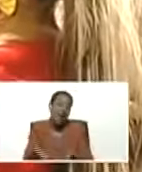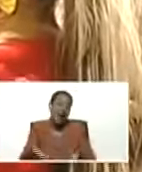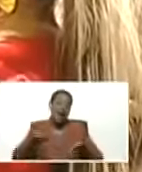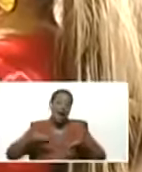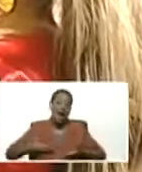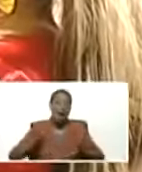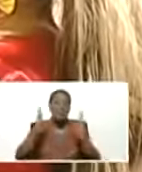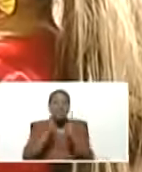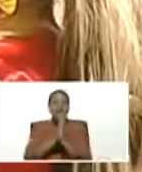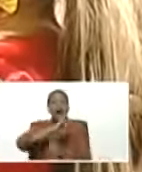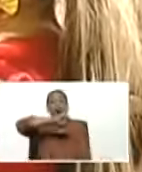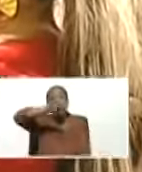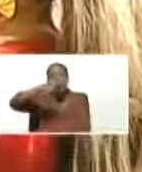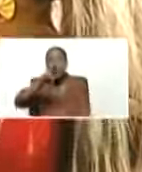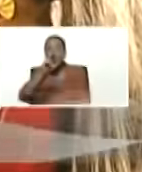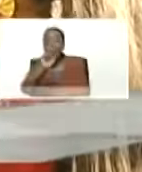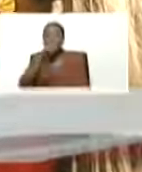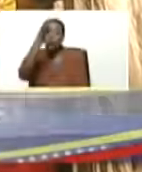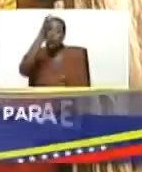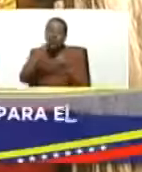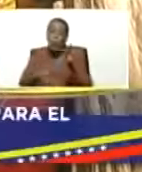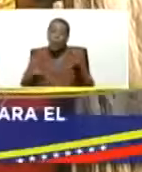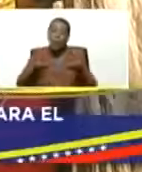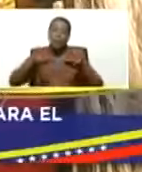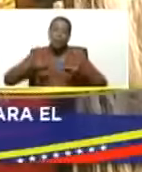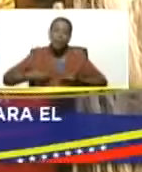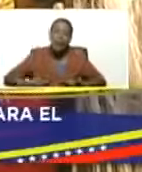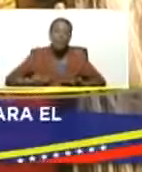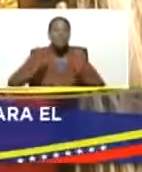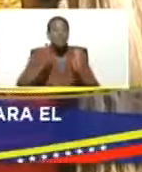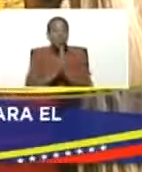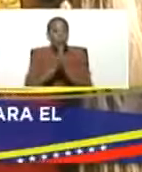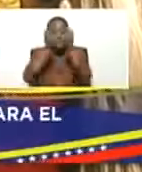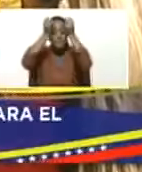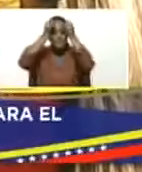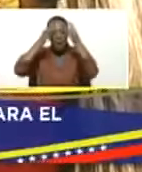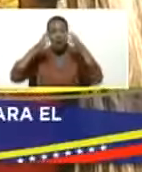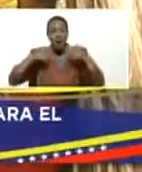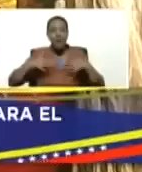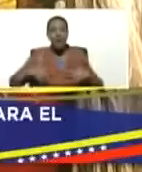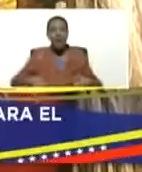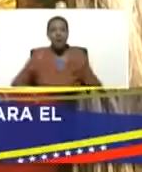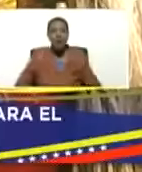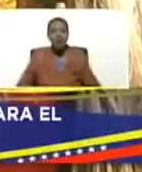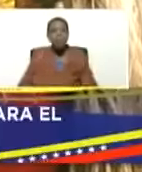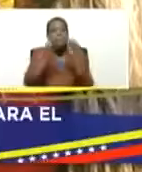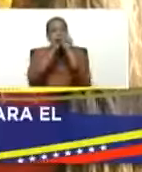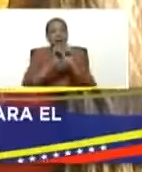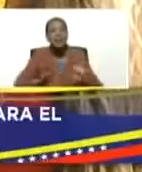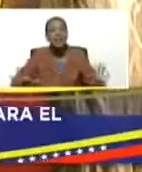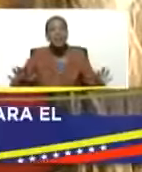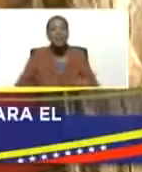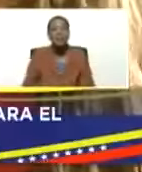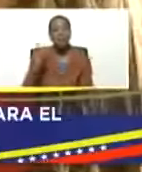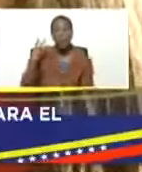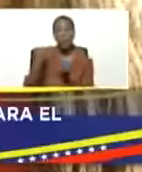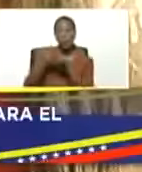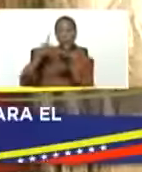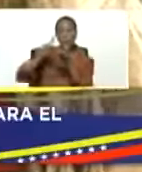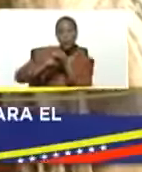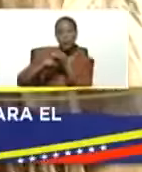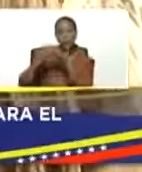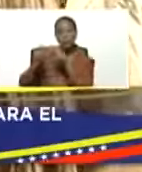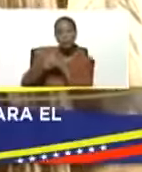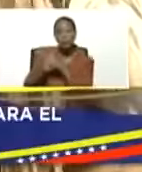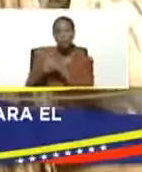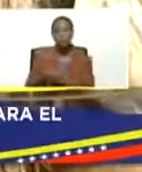llega exactamente en el momento que tiene que llegar. Para que San Juan Bautista nos bendiga. Mira, aquí está mi esposa, Silita.